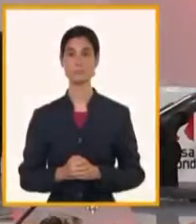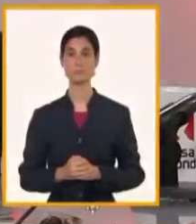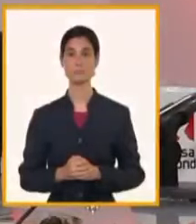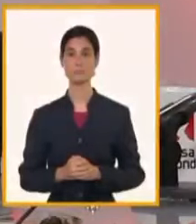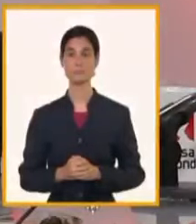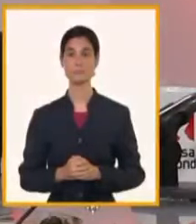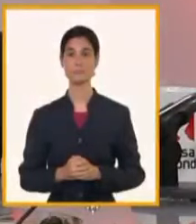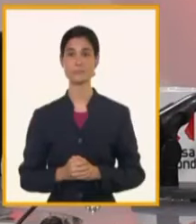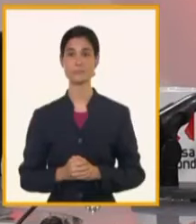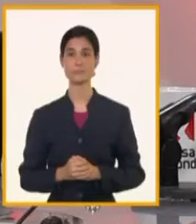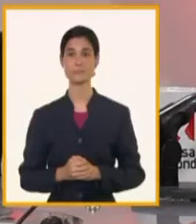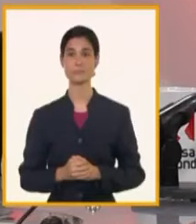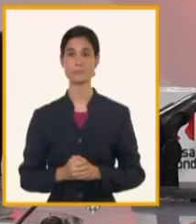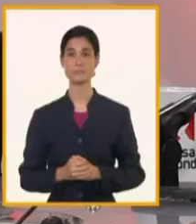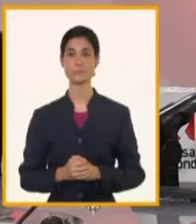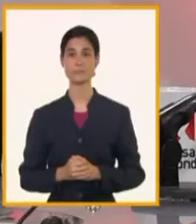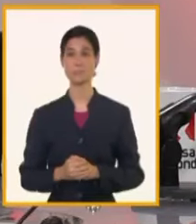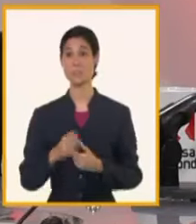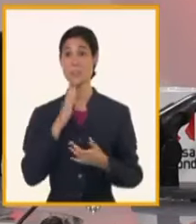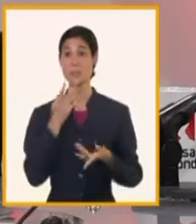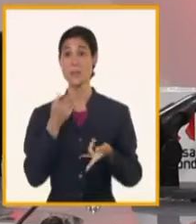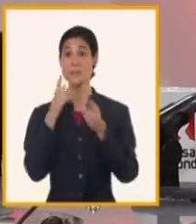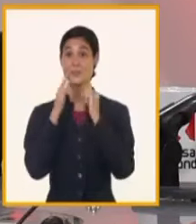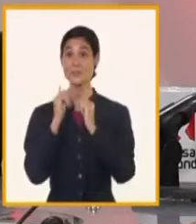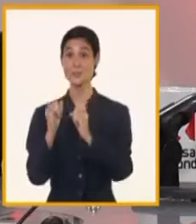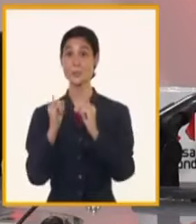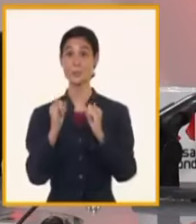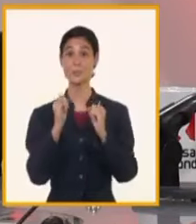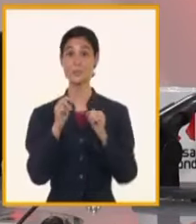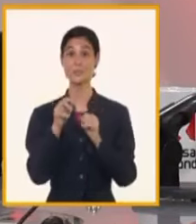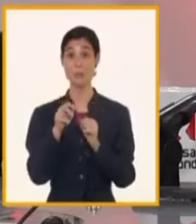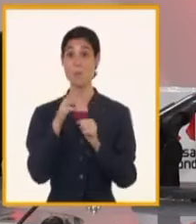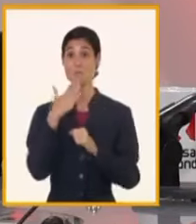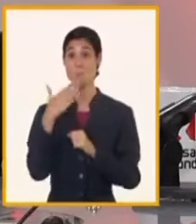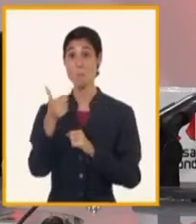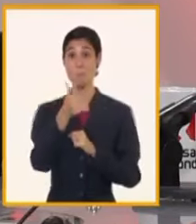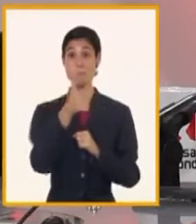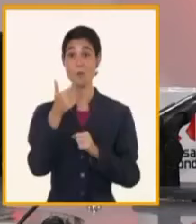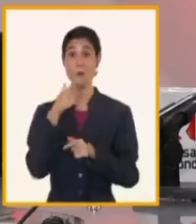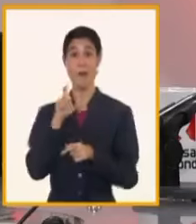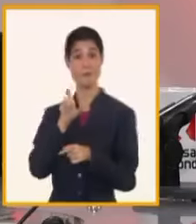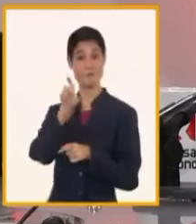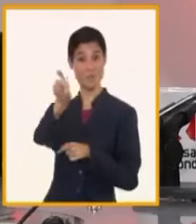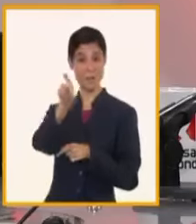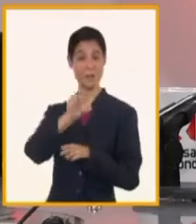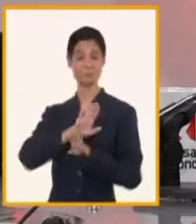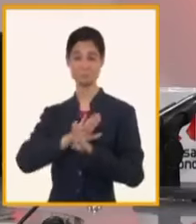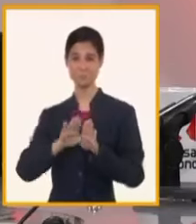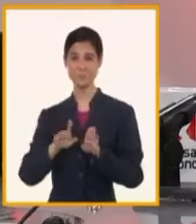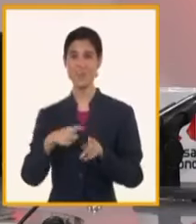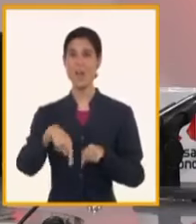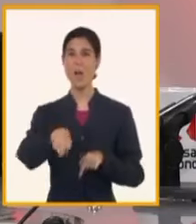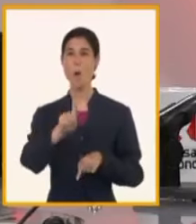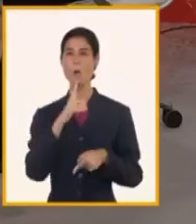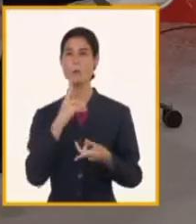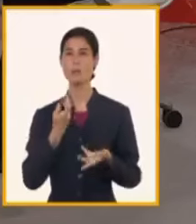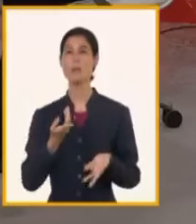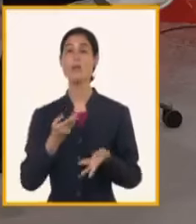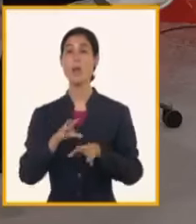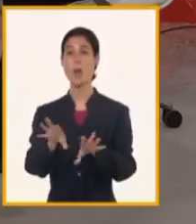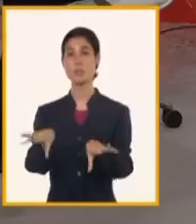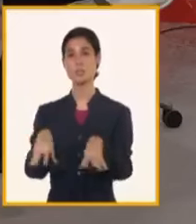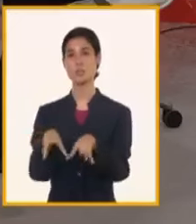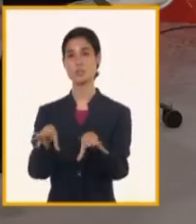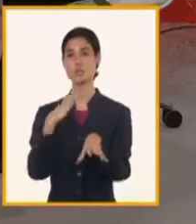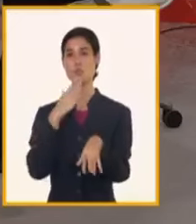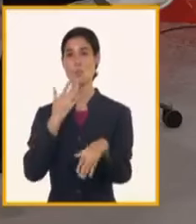y los que oyeron hablar de buenas noticias no se pueden ir hasta el final porque la voy a dejar para el final la buena noticia ahora hablemos de la situación